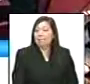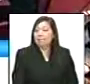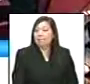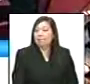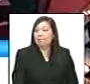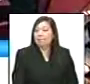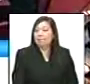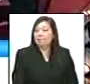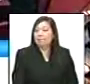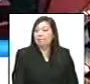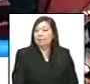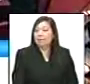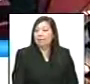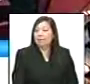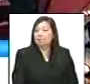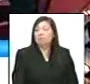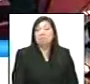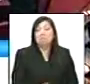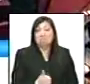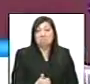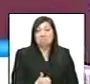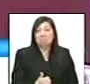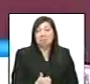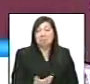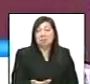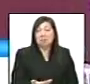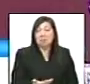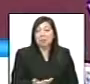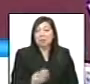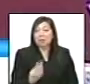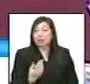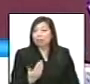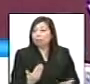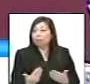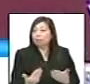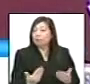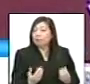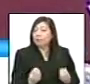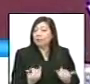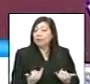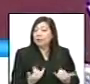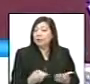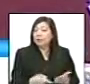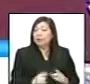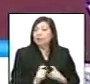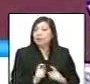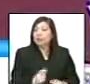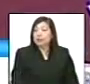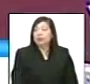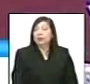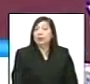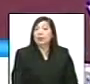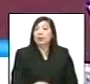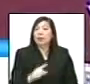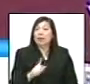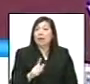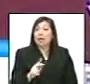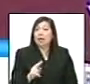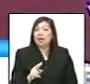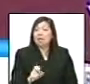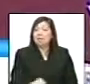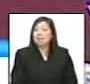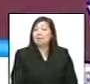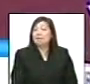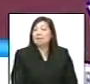Presidenta, bien por aceptar esos dos criterios genéricos que planteaba la congresista Glave,